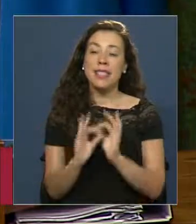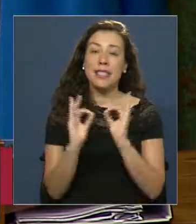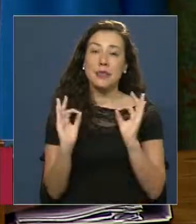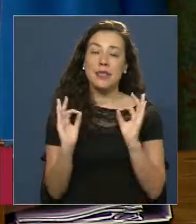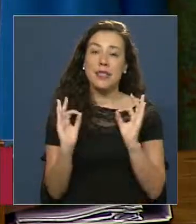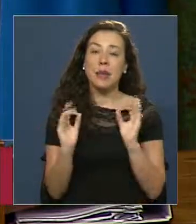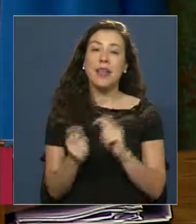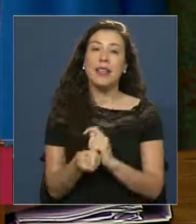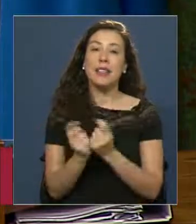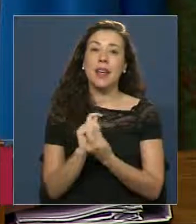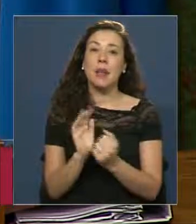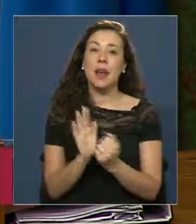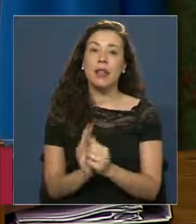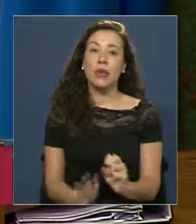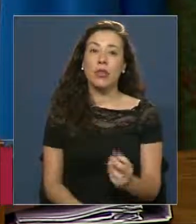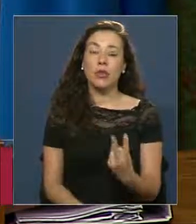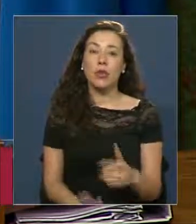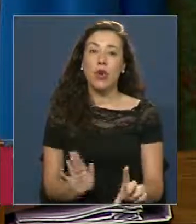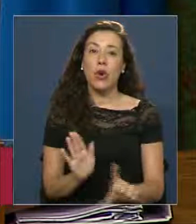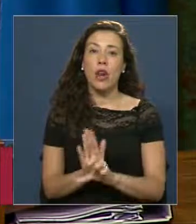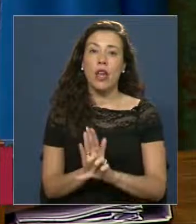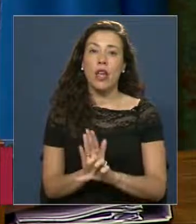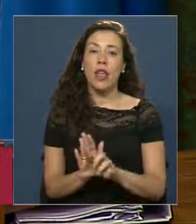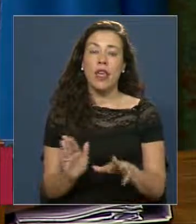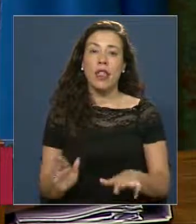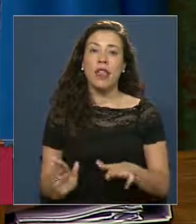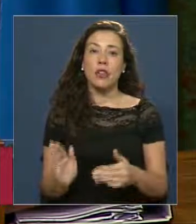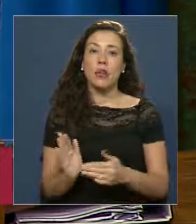particularmente que se modifique el artículo segundo de la ley